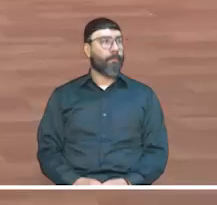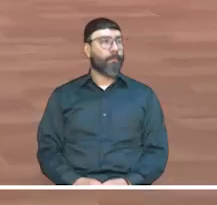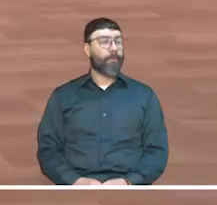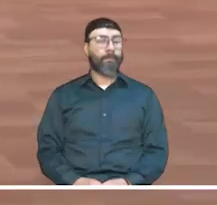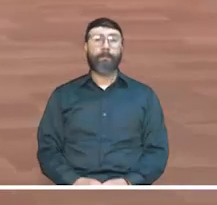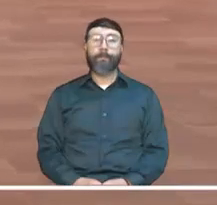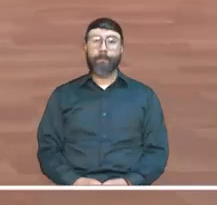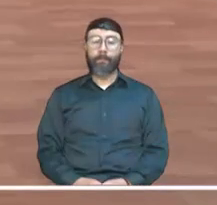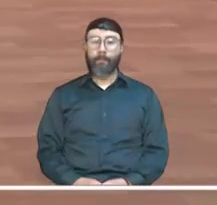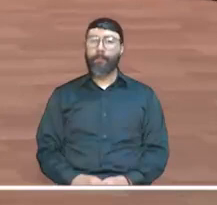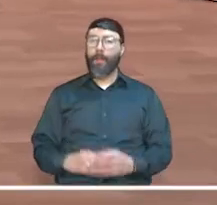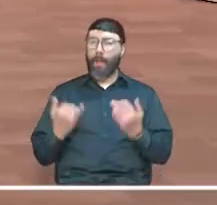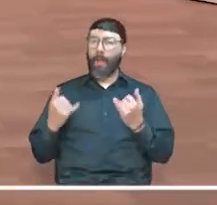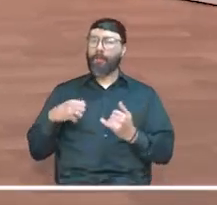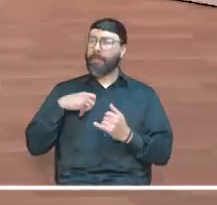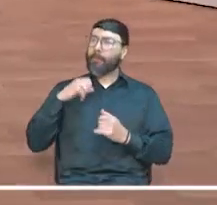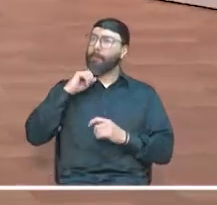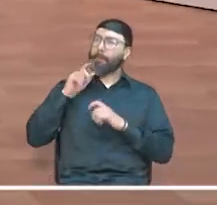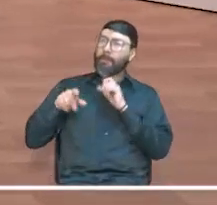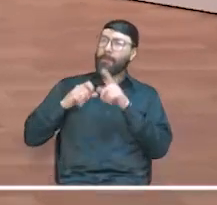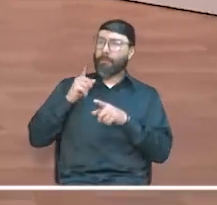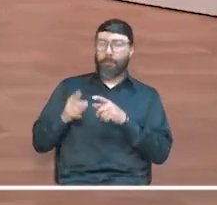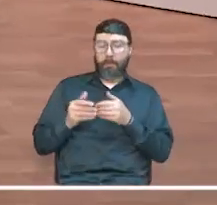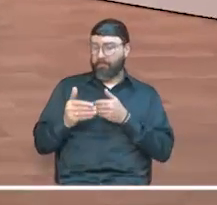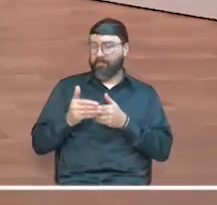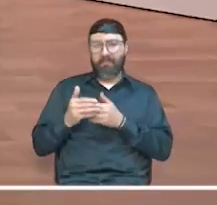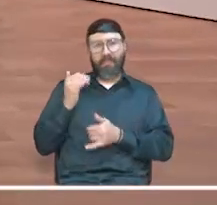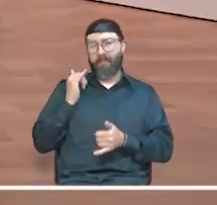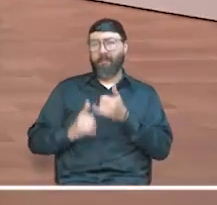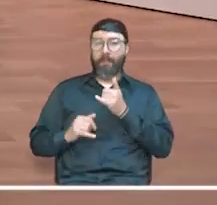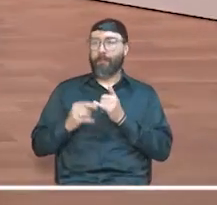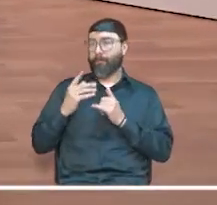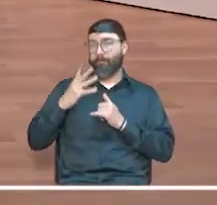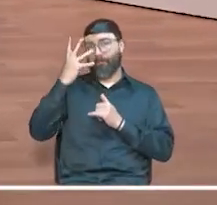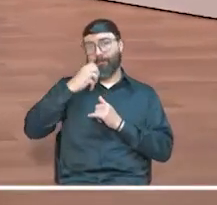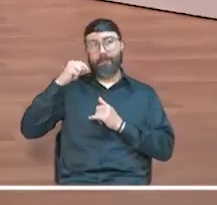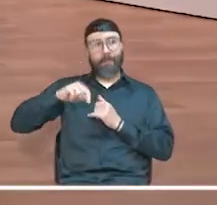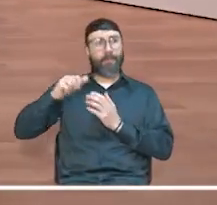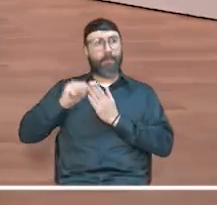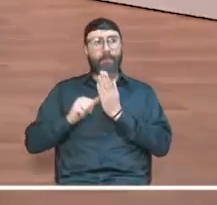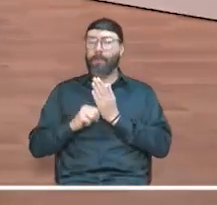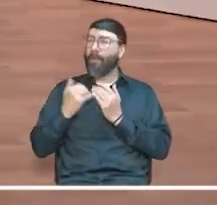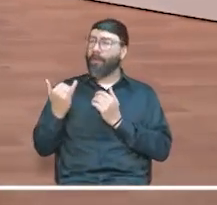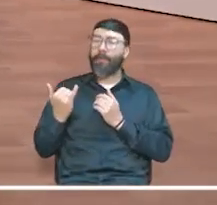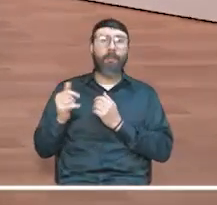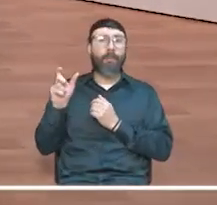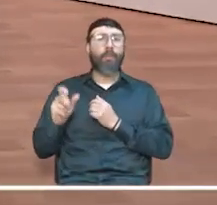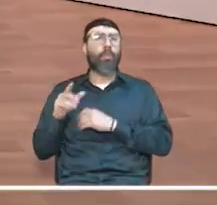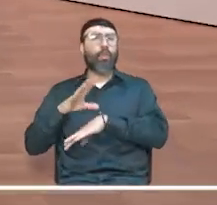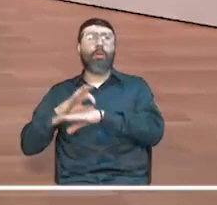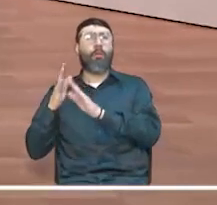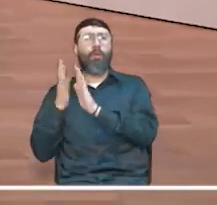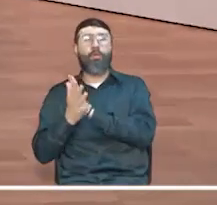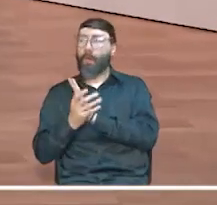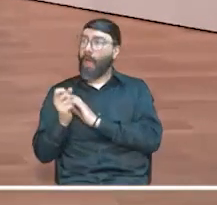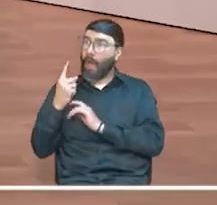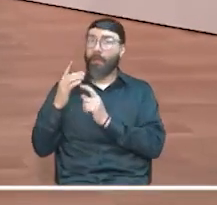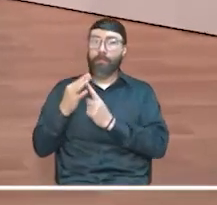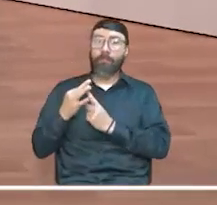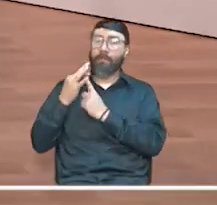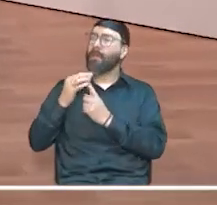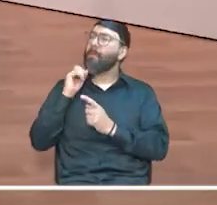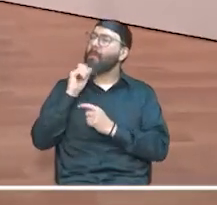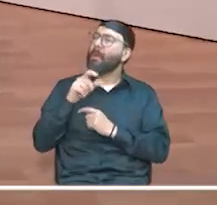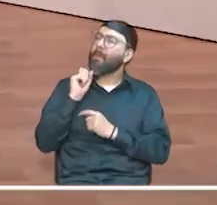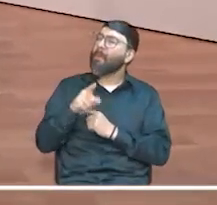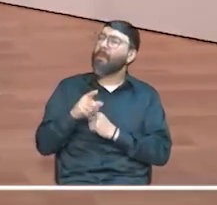Bueno, en este momento tenemos unas preguntas ya para terminar el espectacular programa de hoy. Entonces el doctor nos va a contar algo muy especial que le están preguntando. Bueno, otra